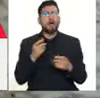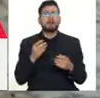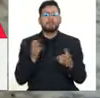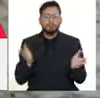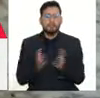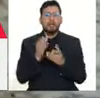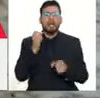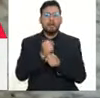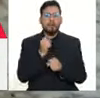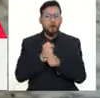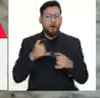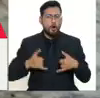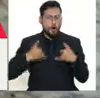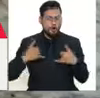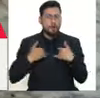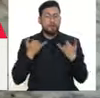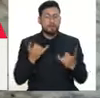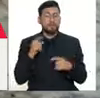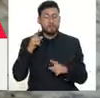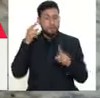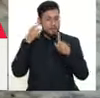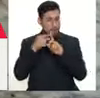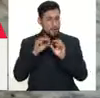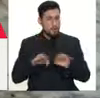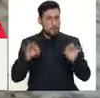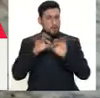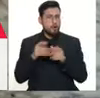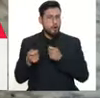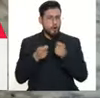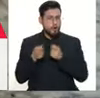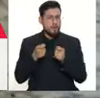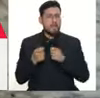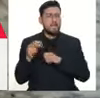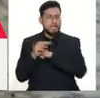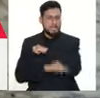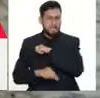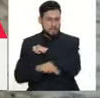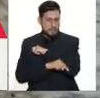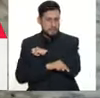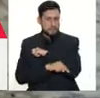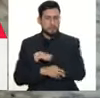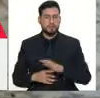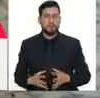joven, lo cual es uno de los objetivos del Gobierno Nacional.